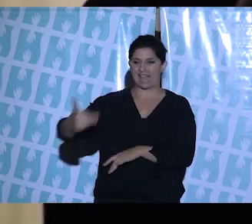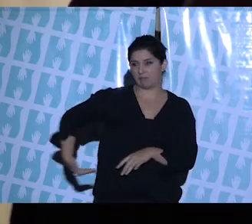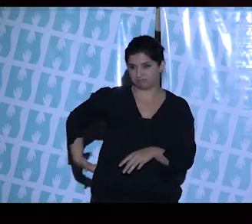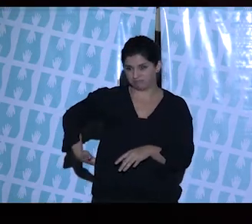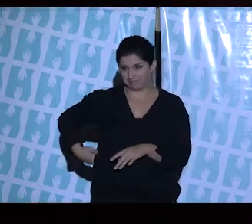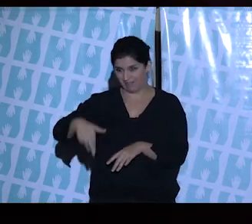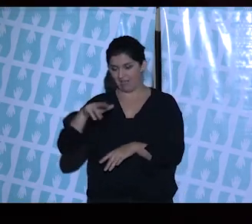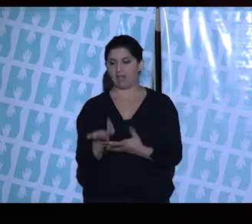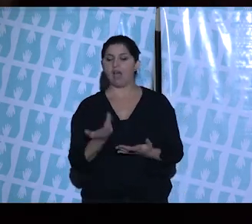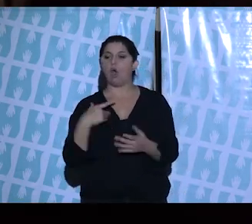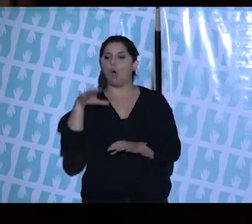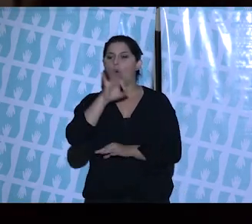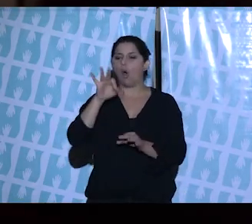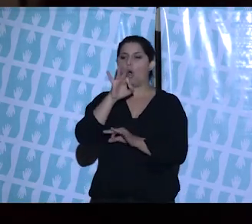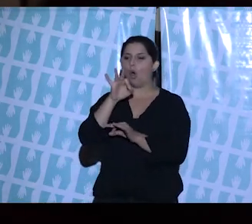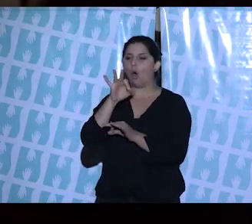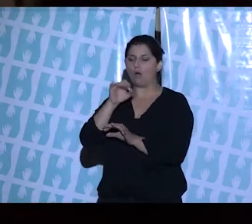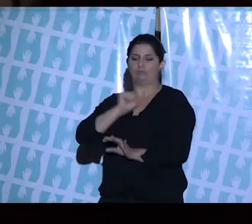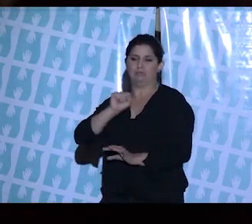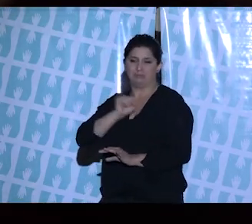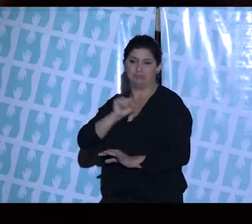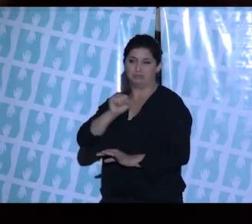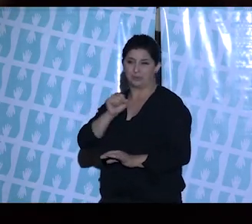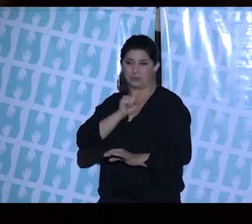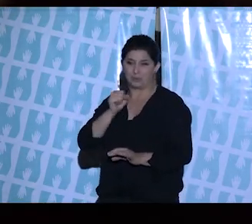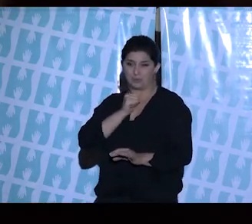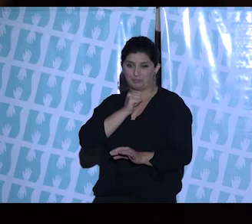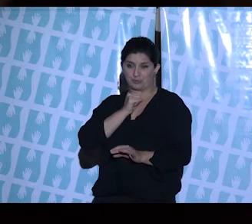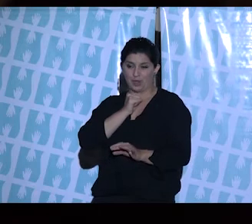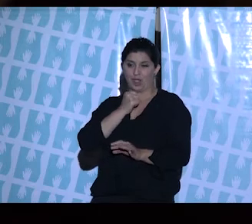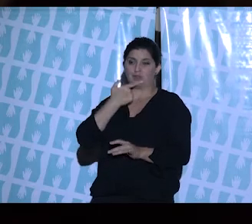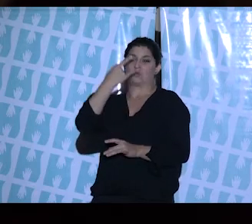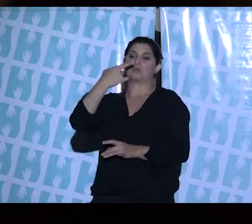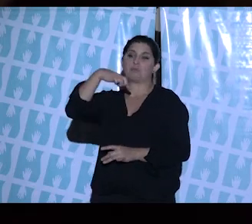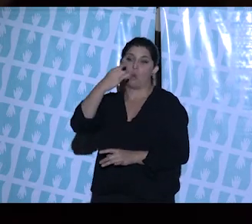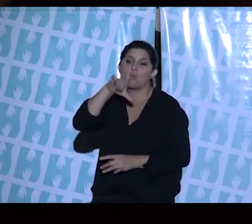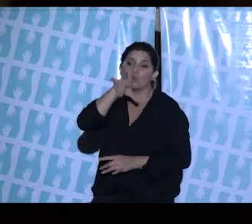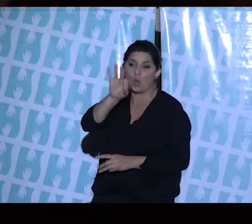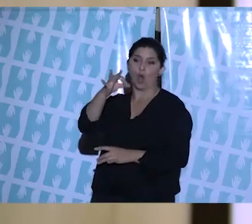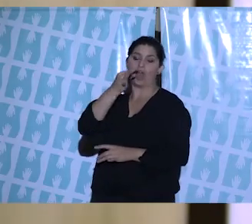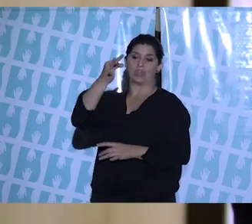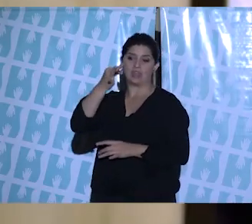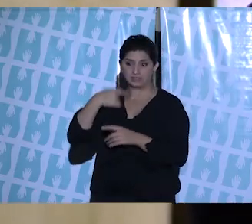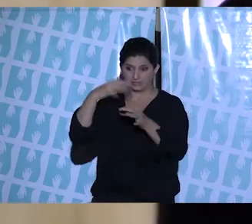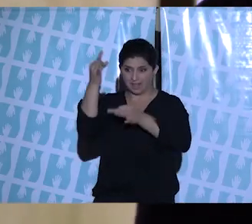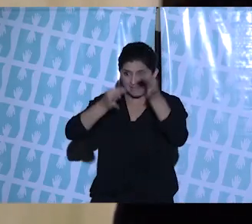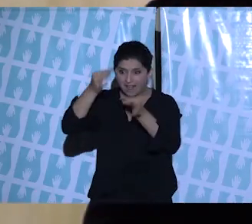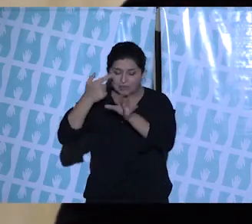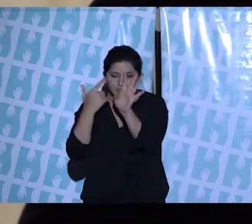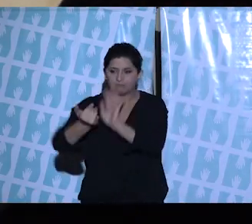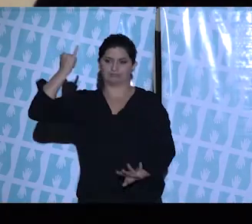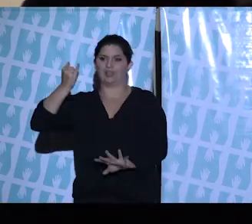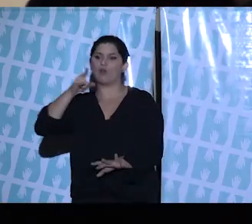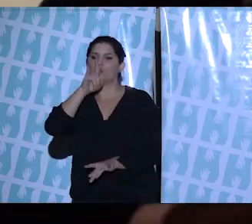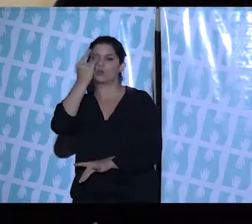esputo a un individuo que está tosiendo y me encuentro que tiene tuberculosis, porque tiene el germen de la